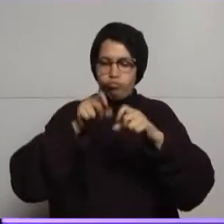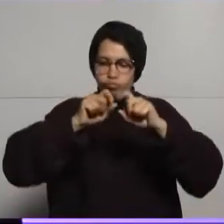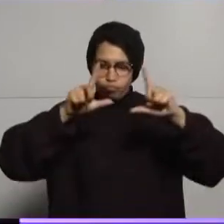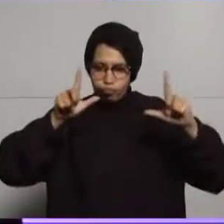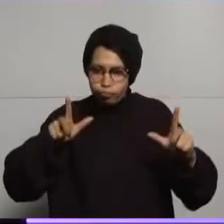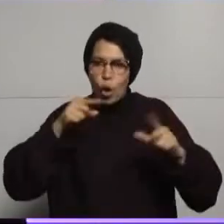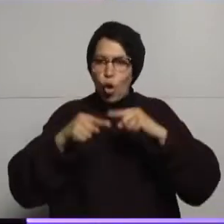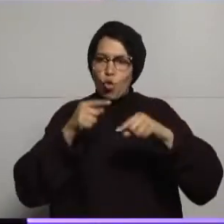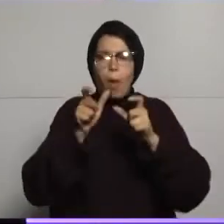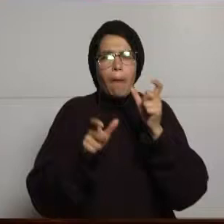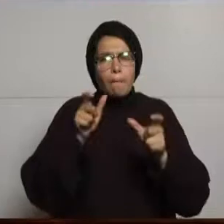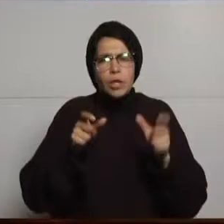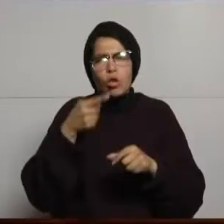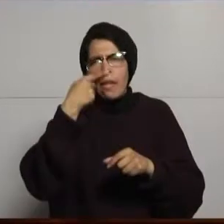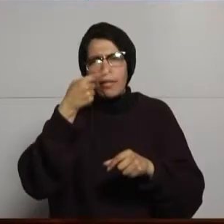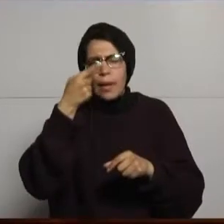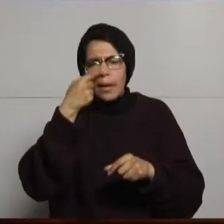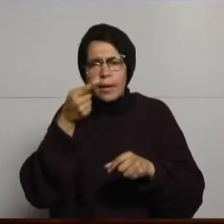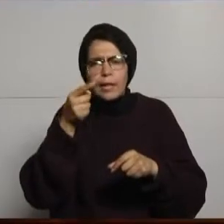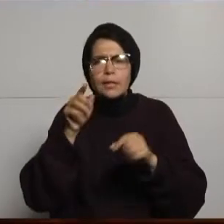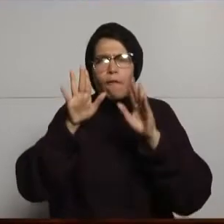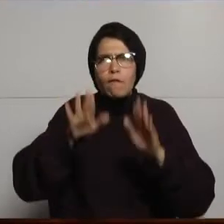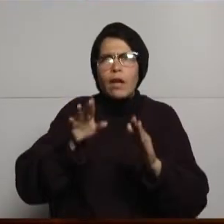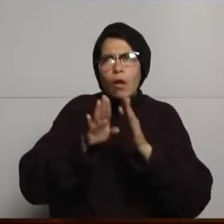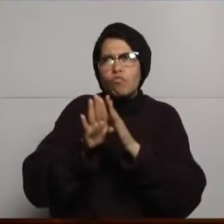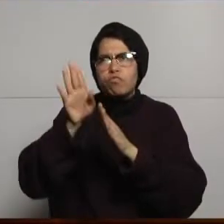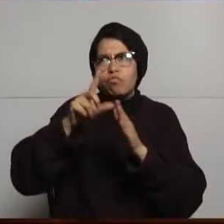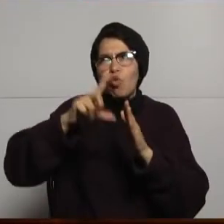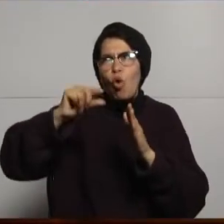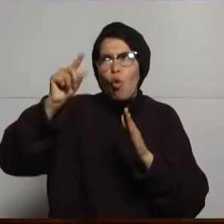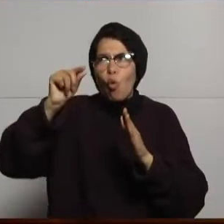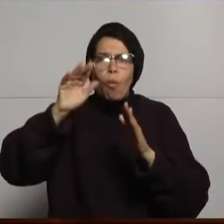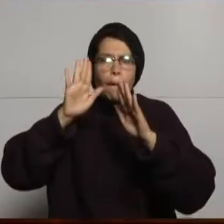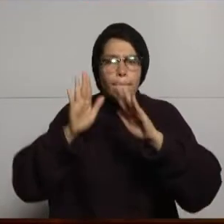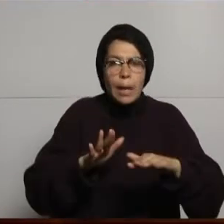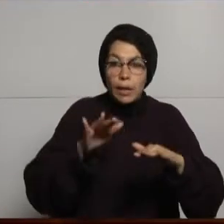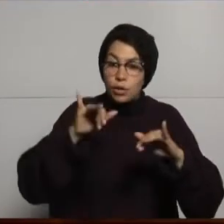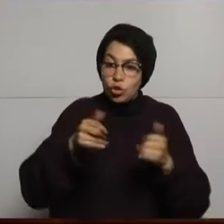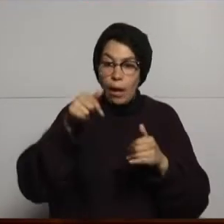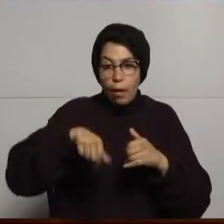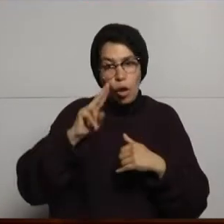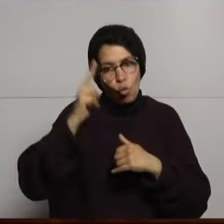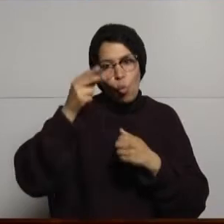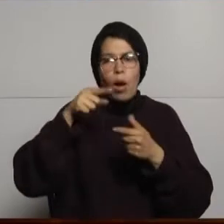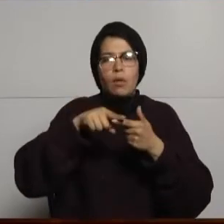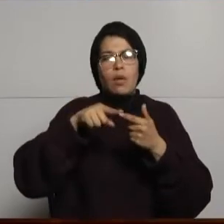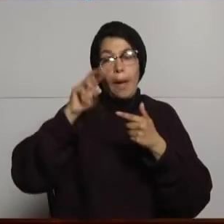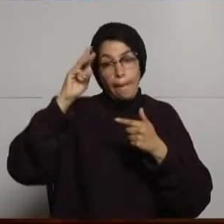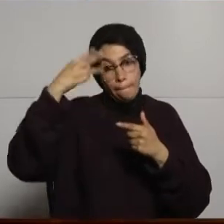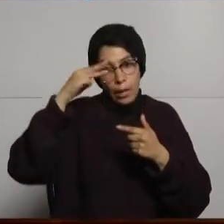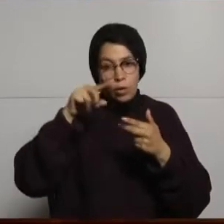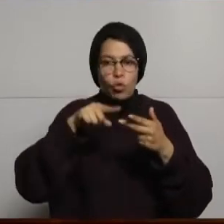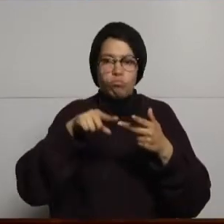ahí. Acá en Latinoamérica ya había una movida, o sea, México, Uruguay,